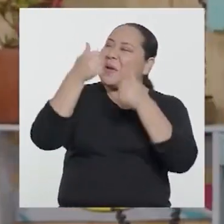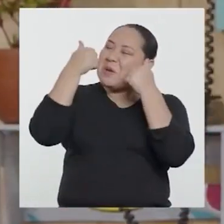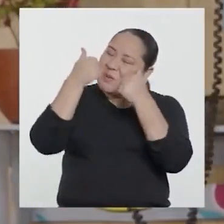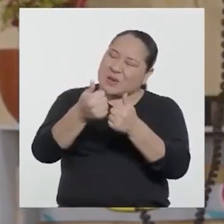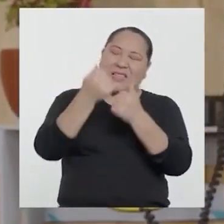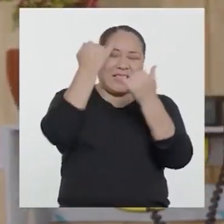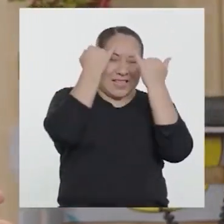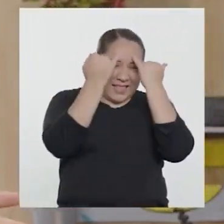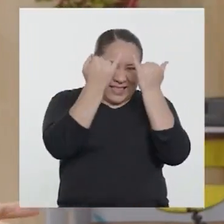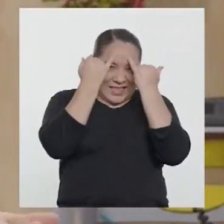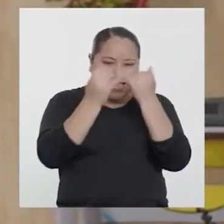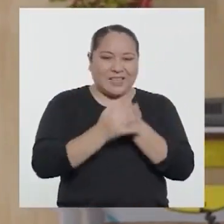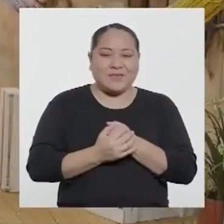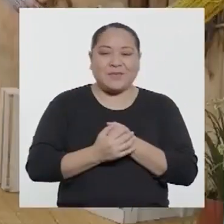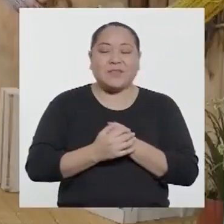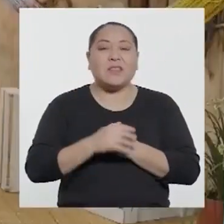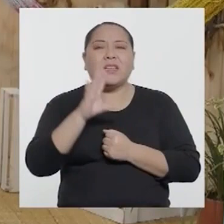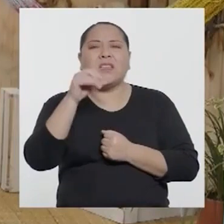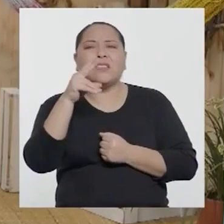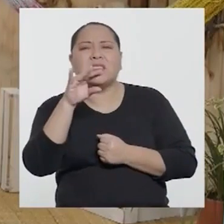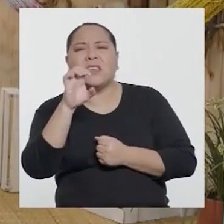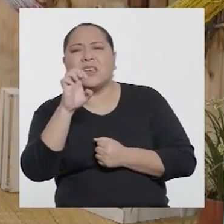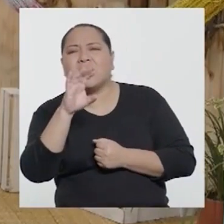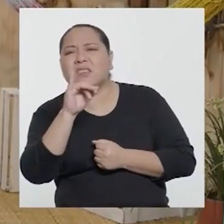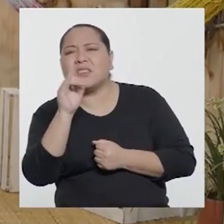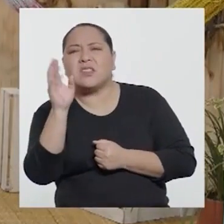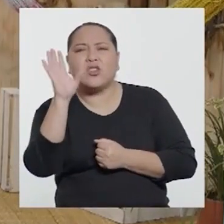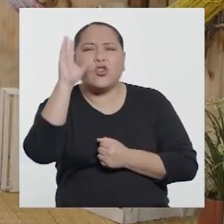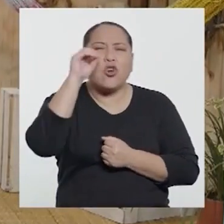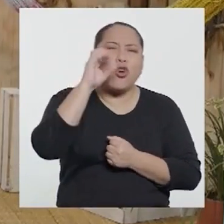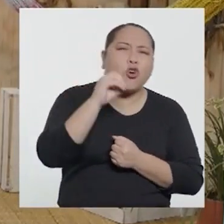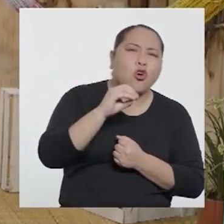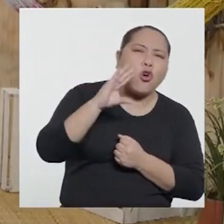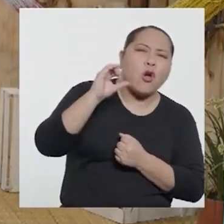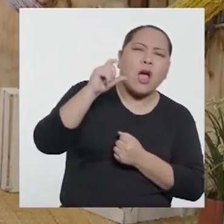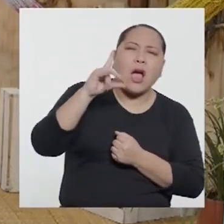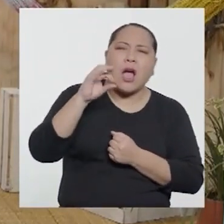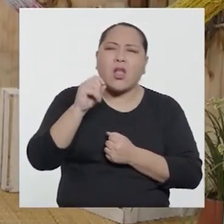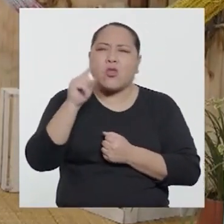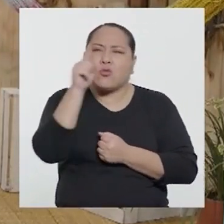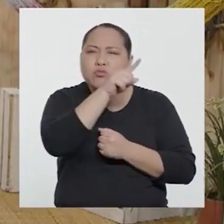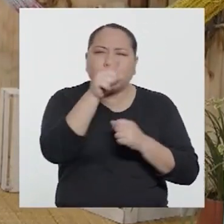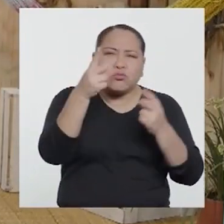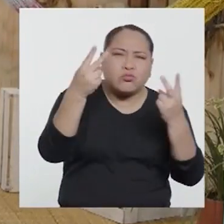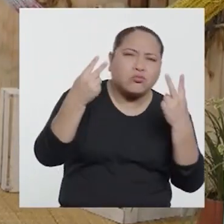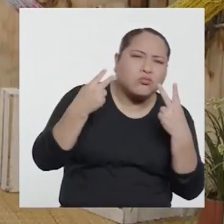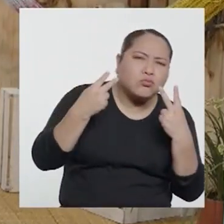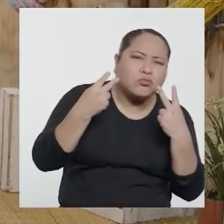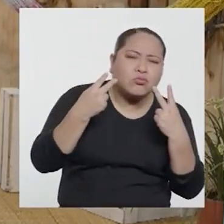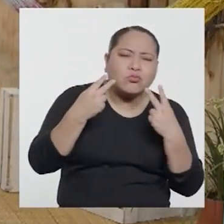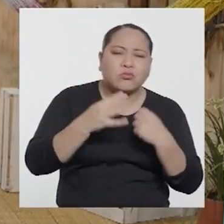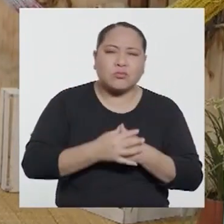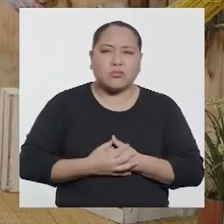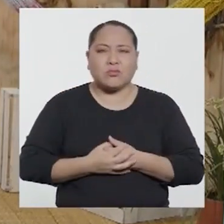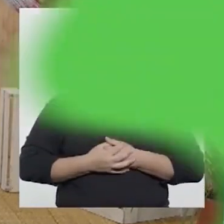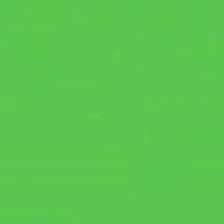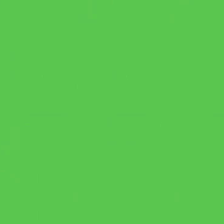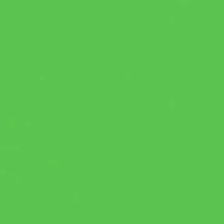parece una gran idea! Chechi, Coco, ¿Aldo? ¿Están por ahí?